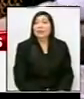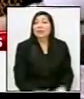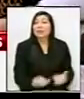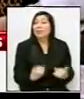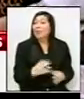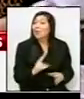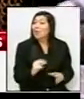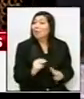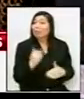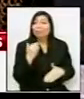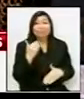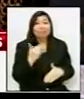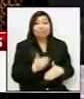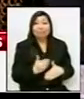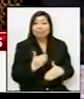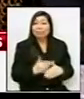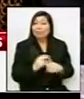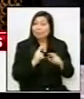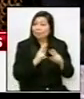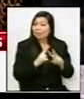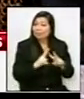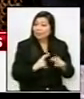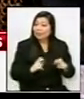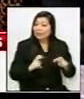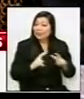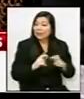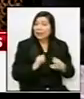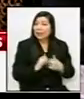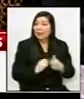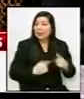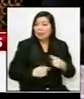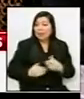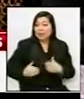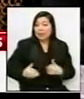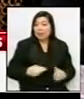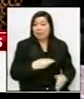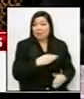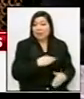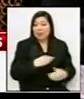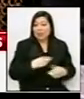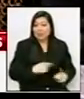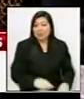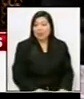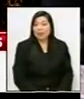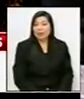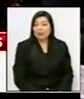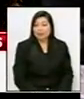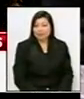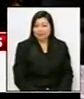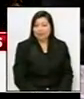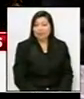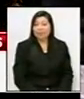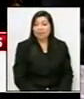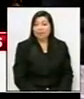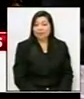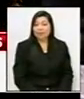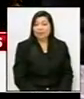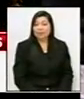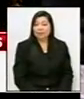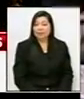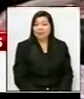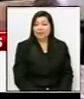manera no ser un obstáculo a la investigación posterior que viene encaminando el Ministerio Público, señor Presidente. Gracias,